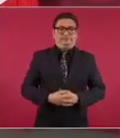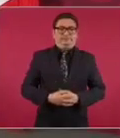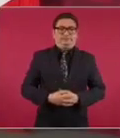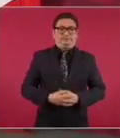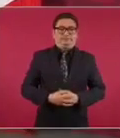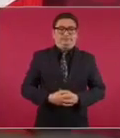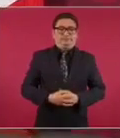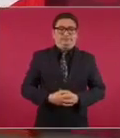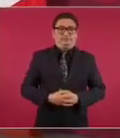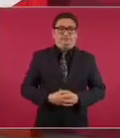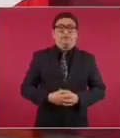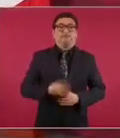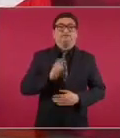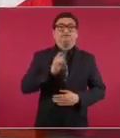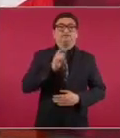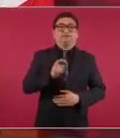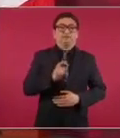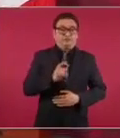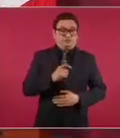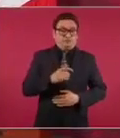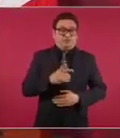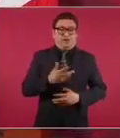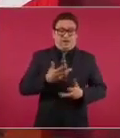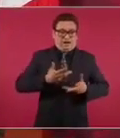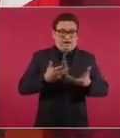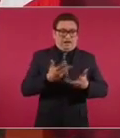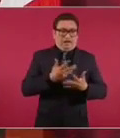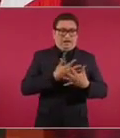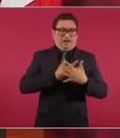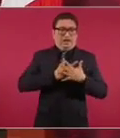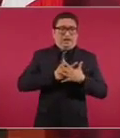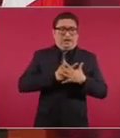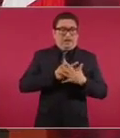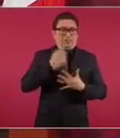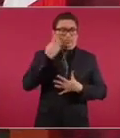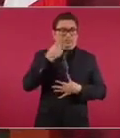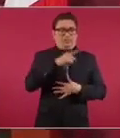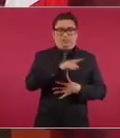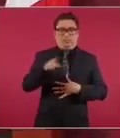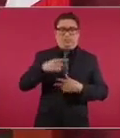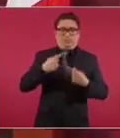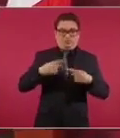principio del amor al prójimo, y eso me da mucha felicidad.